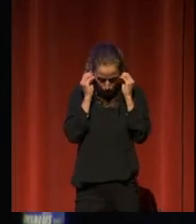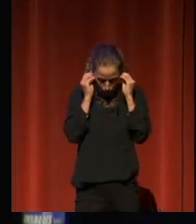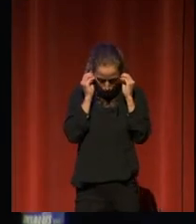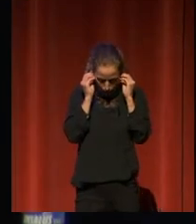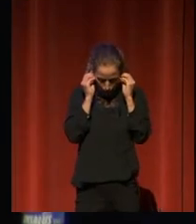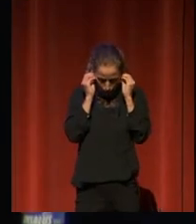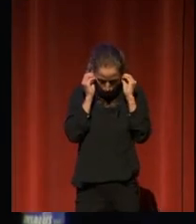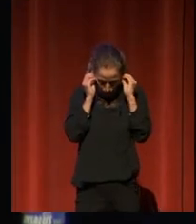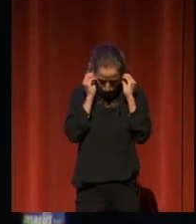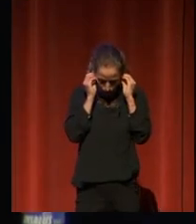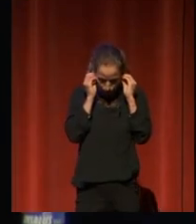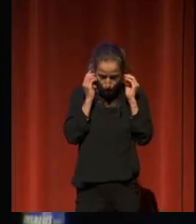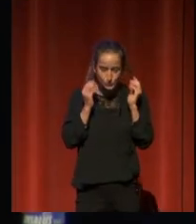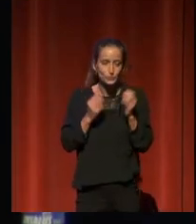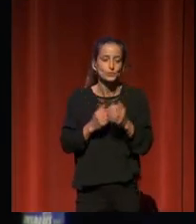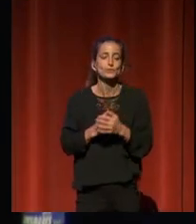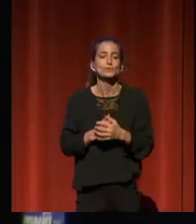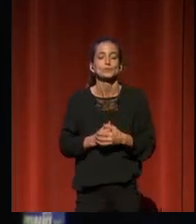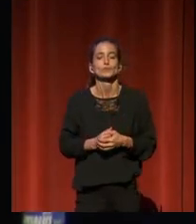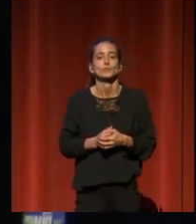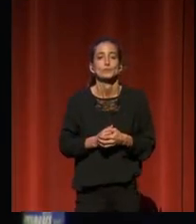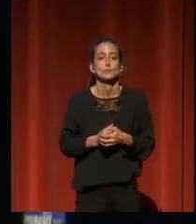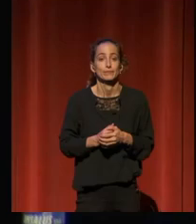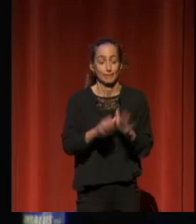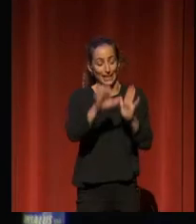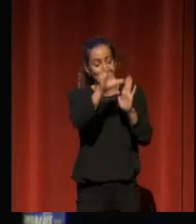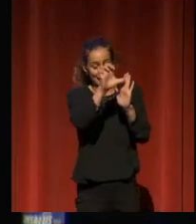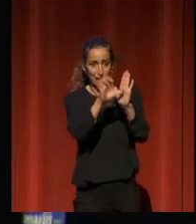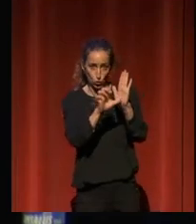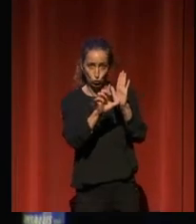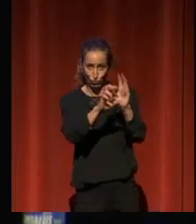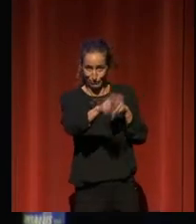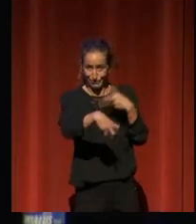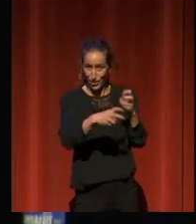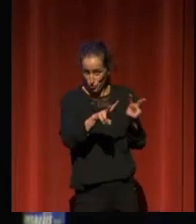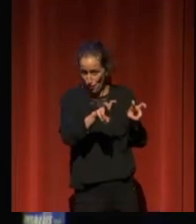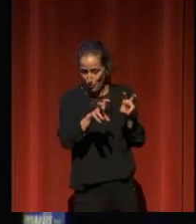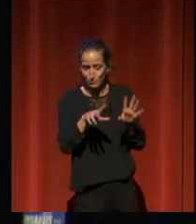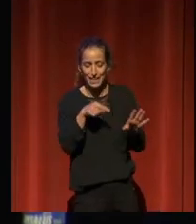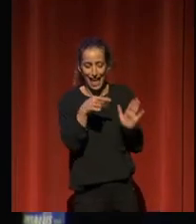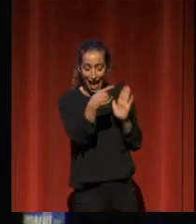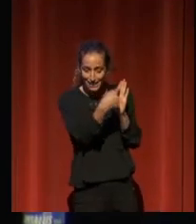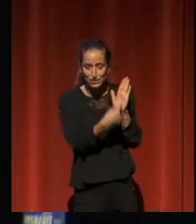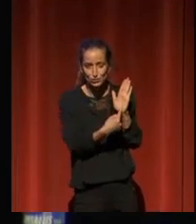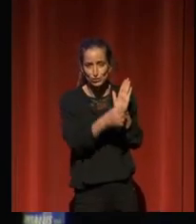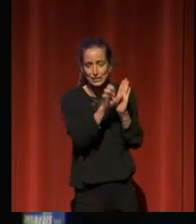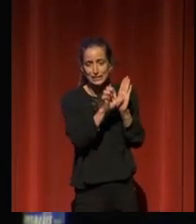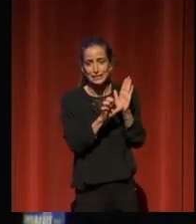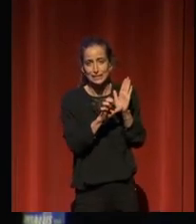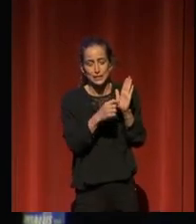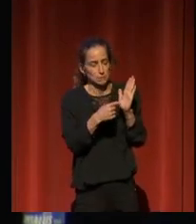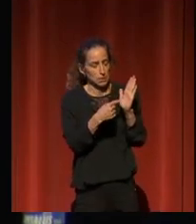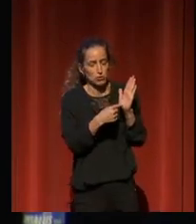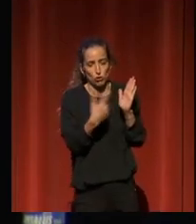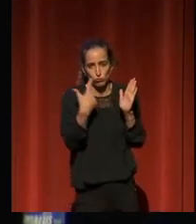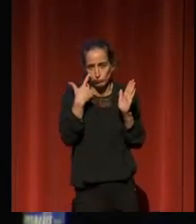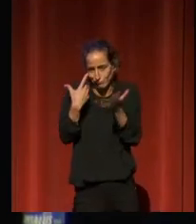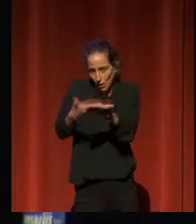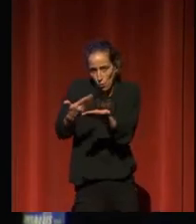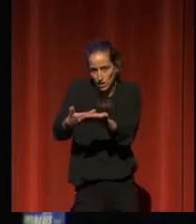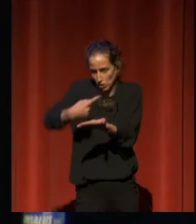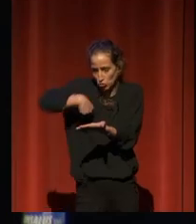ves incluso con los nuevos estatutos Solo han confirmado la forma en la que